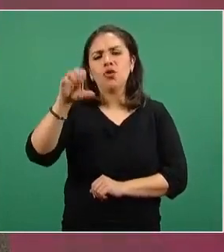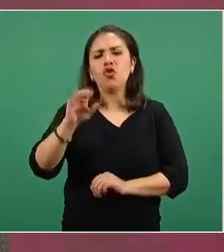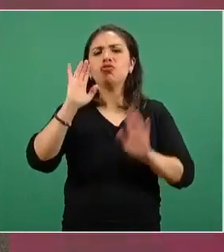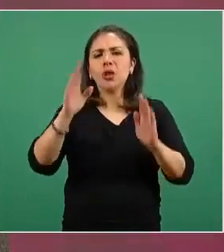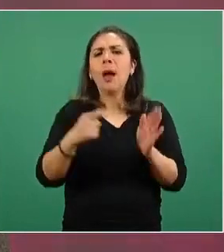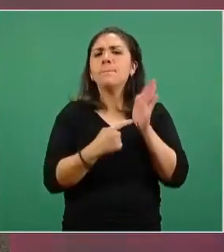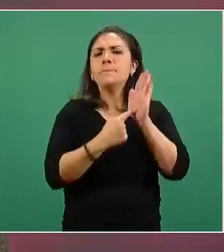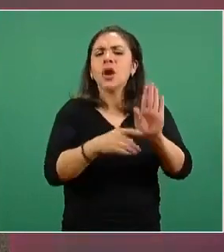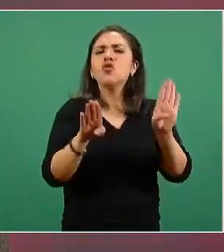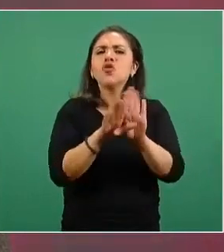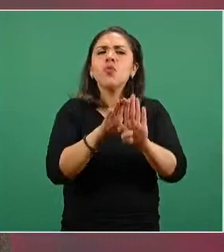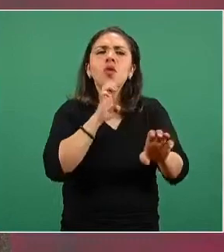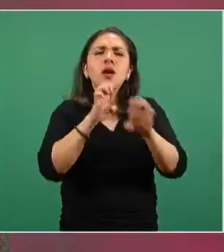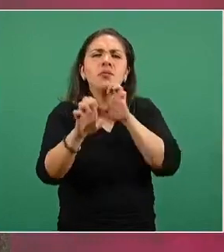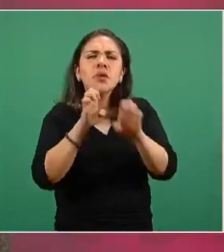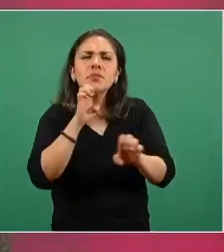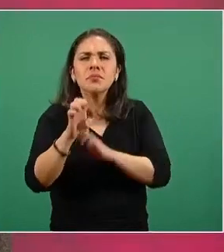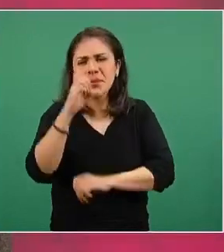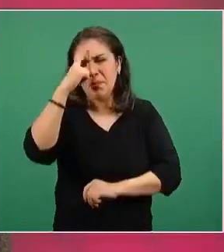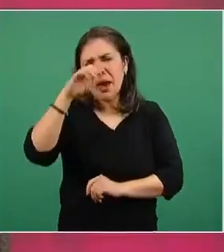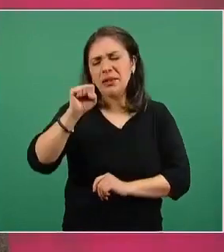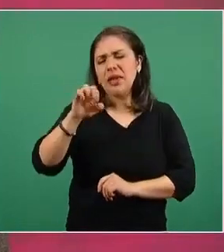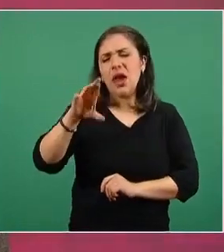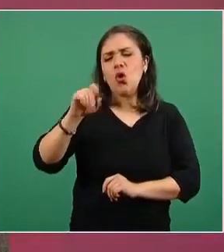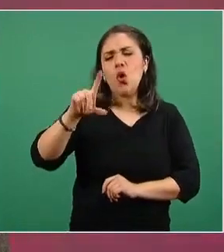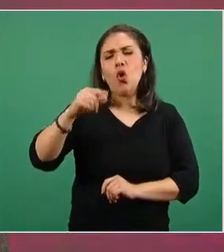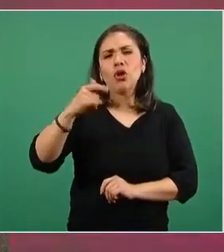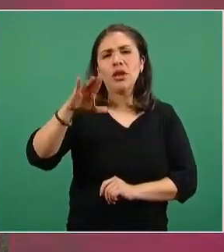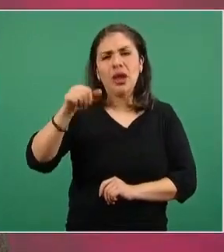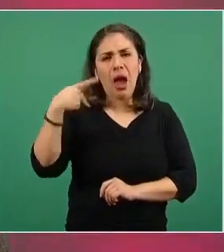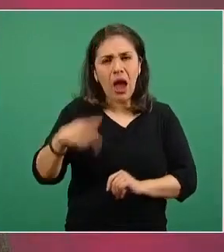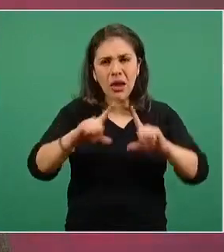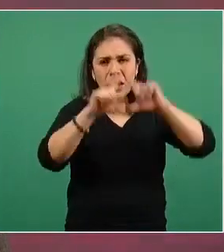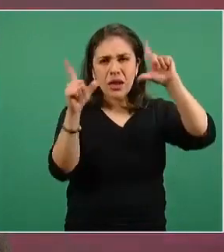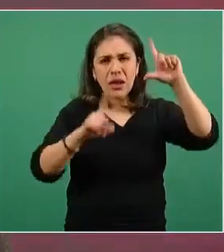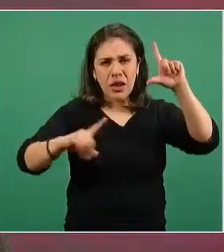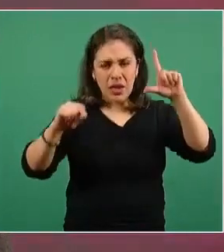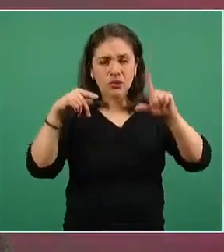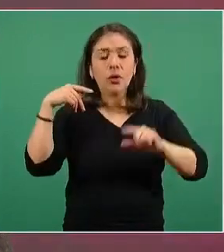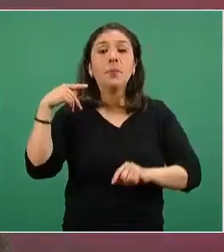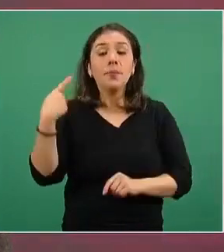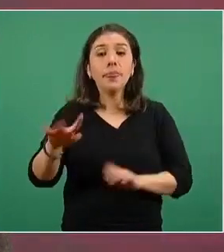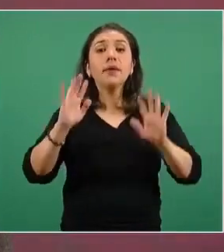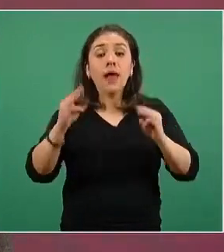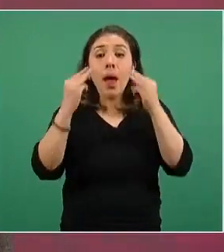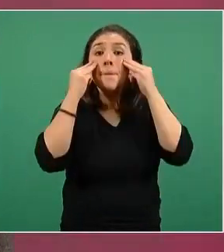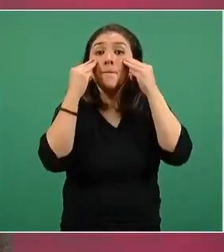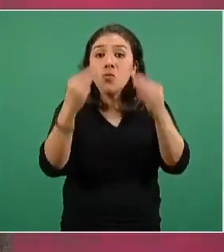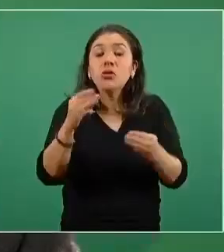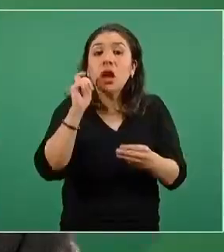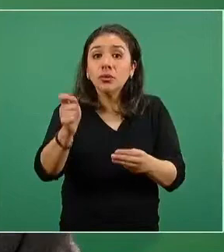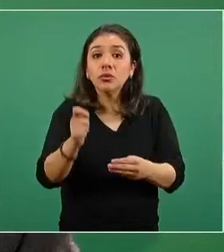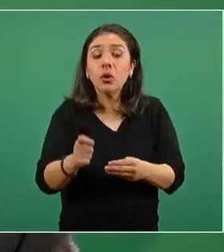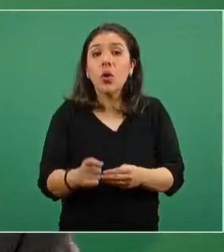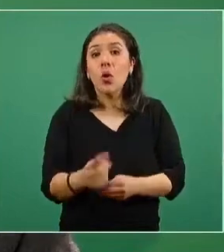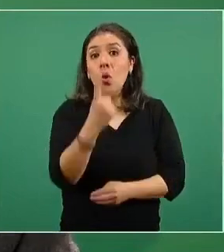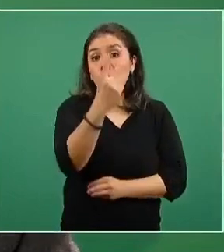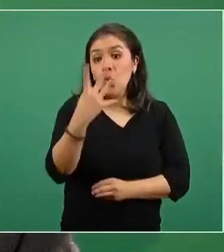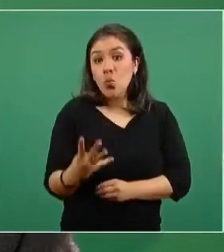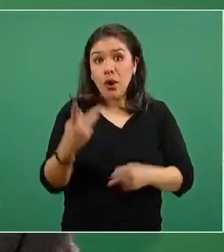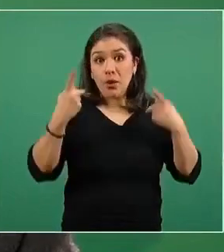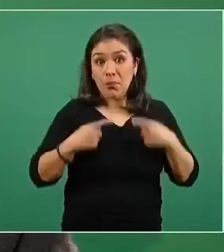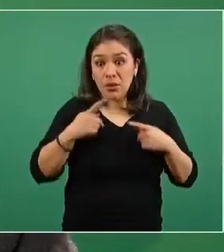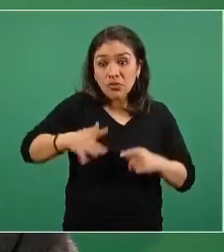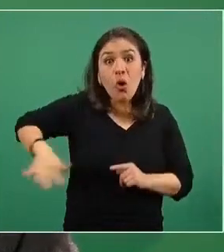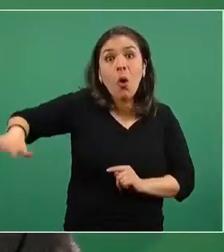resultados de la encuesta serológica nacional, anidada en la encuesta nacional de salud y nutrición, que muestra que la cuarta parte de la población ya